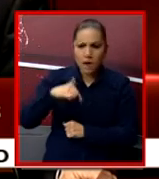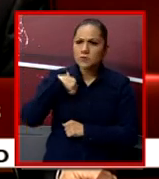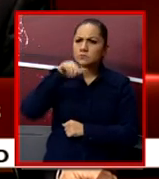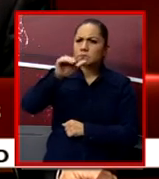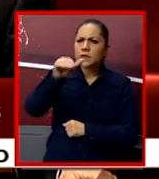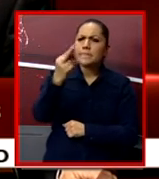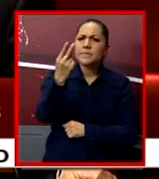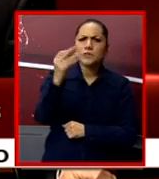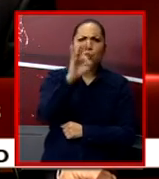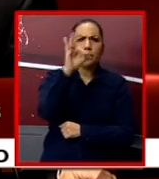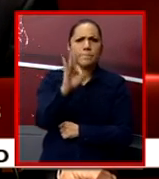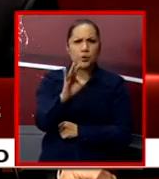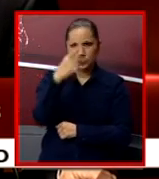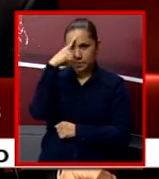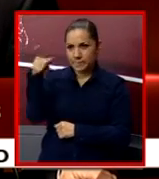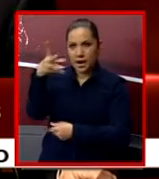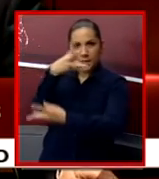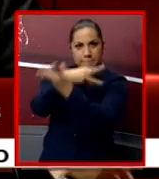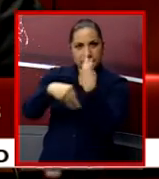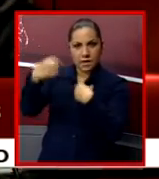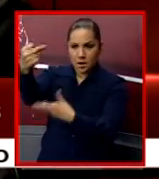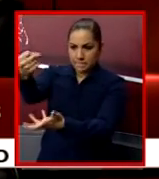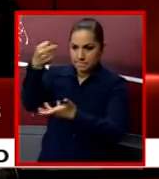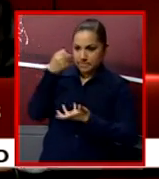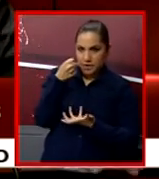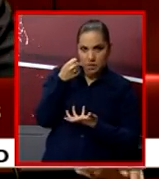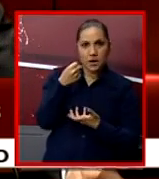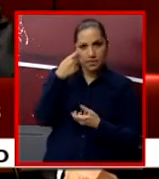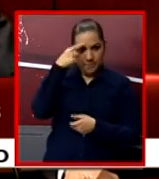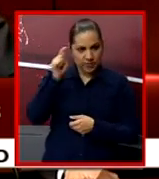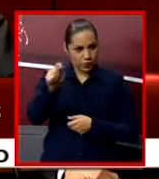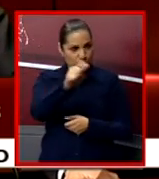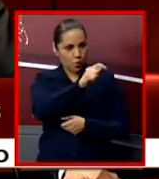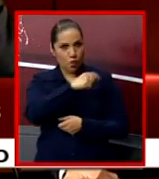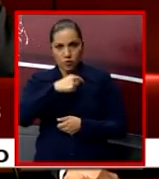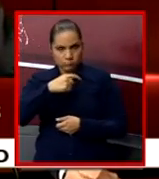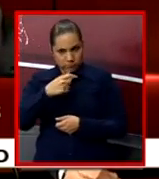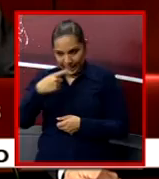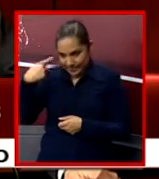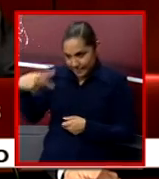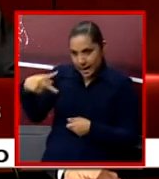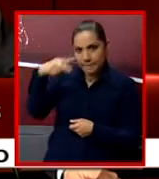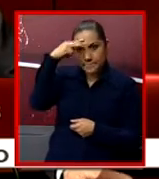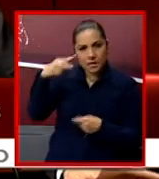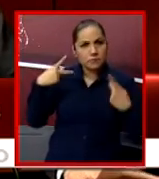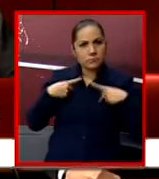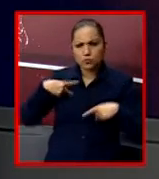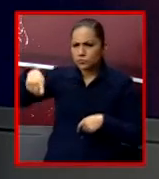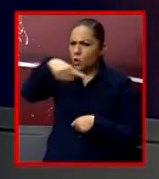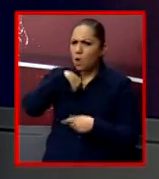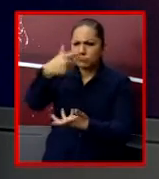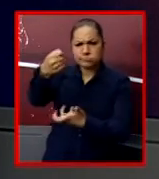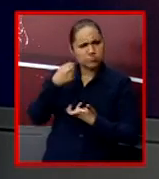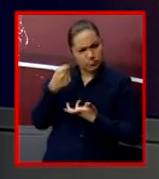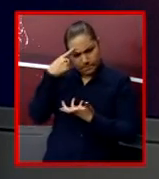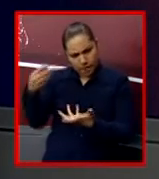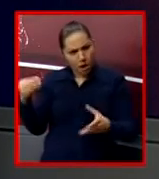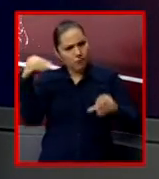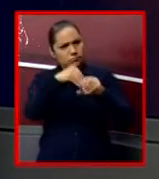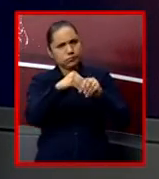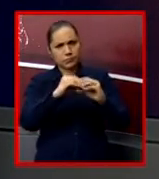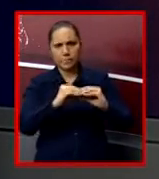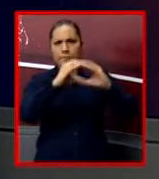de asignación de prerrogativas de dinero que son de todas y todos los mexicanos. Para el senador